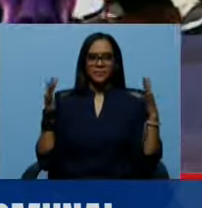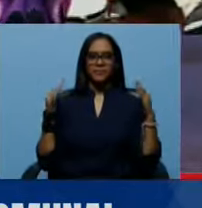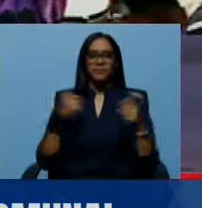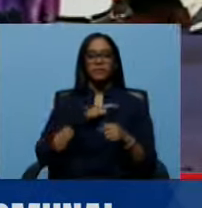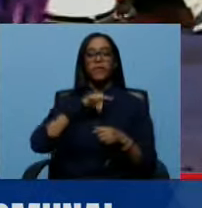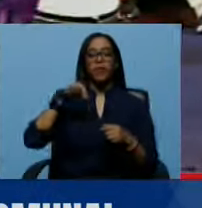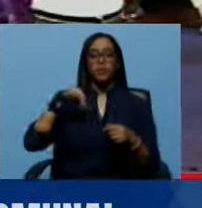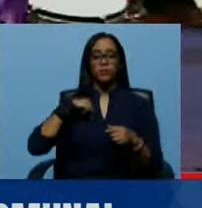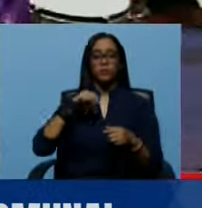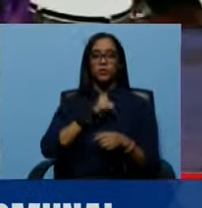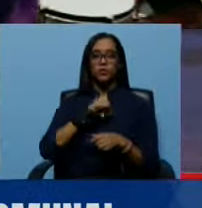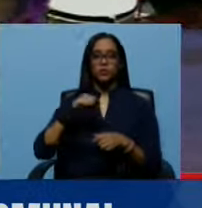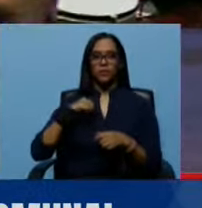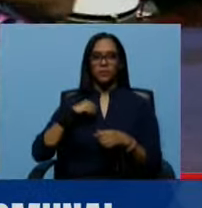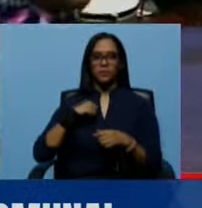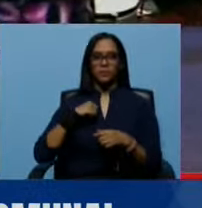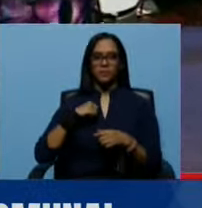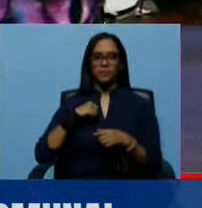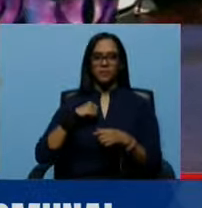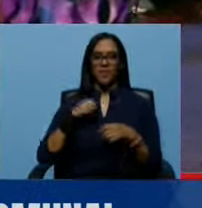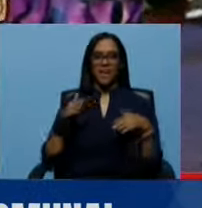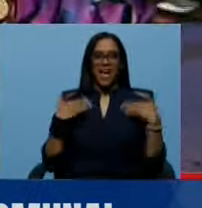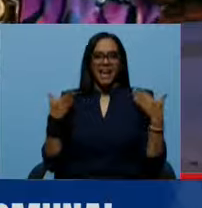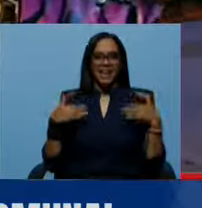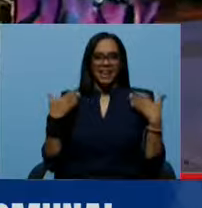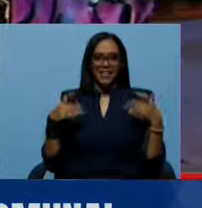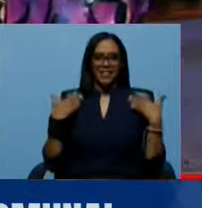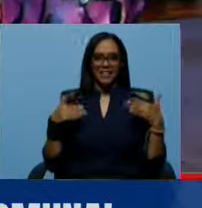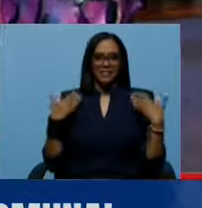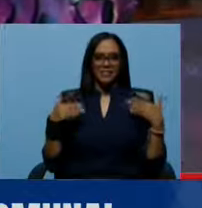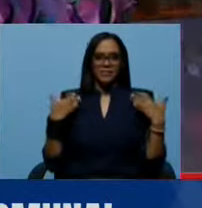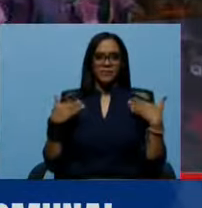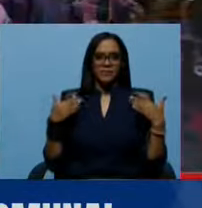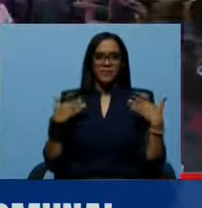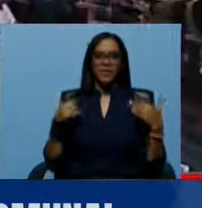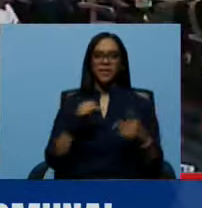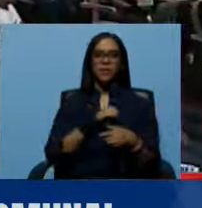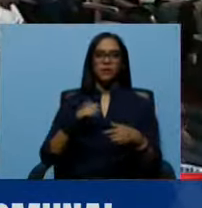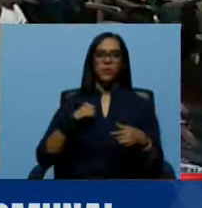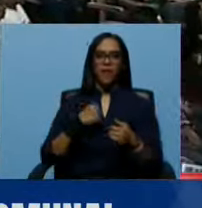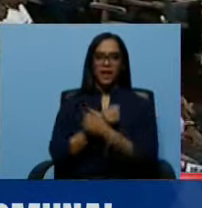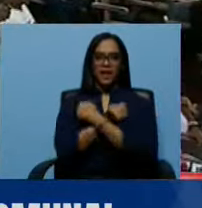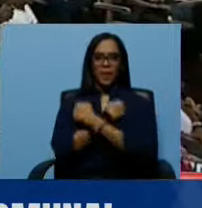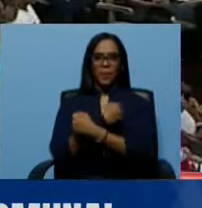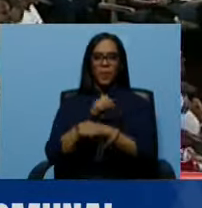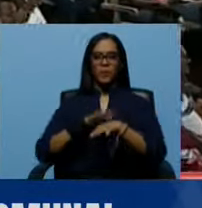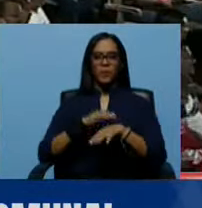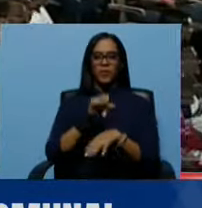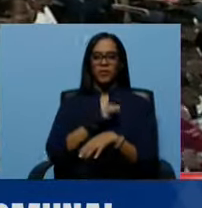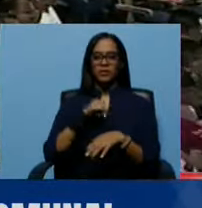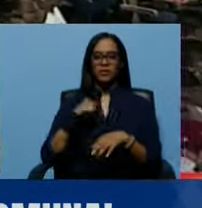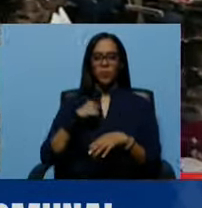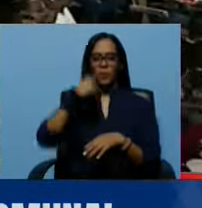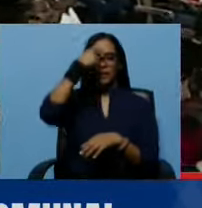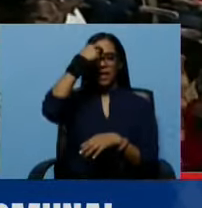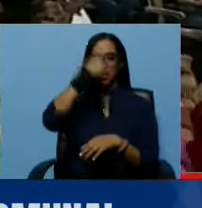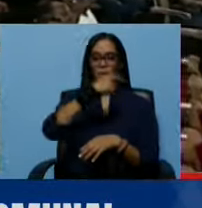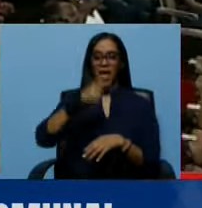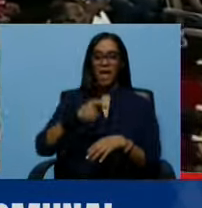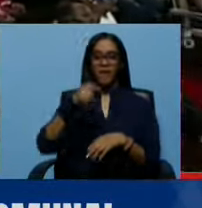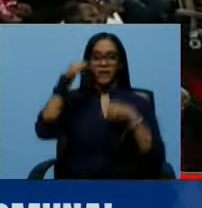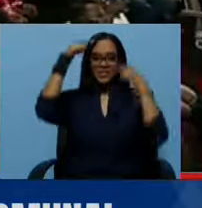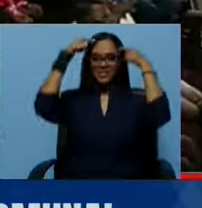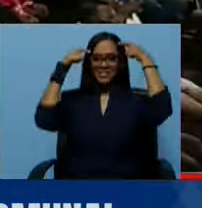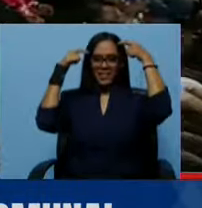Nosotros somos alegría, somos el amor, porque somos el pueblo de Hugo Chávez,